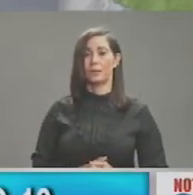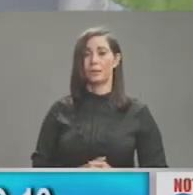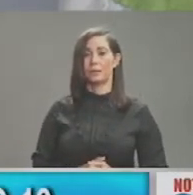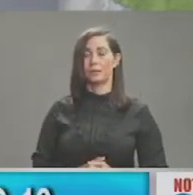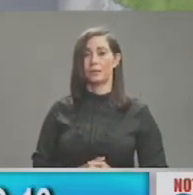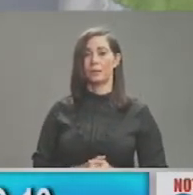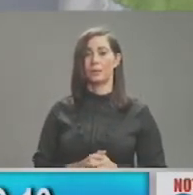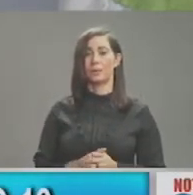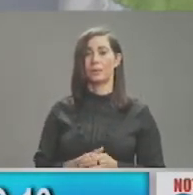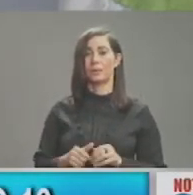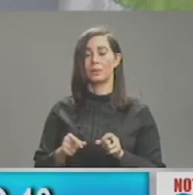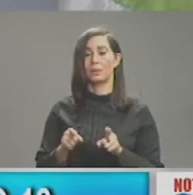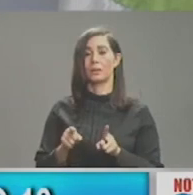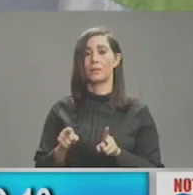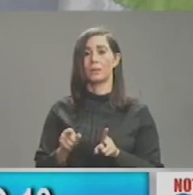Igualmente,